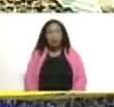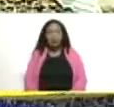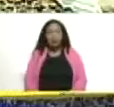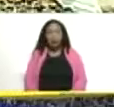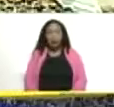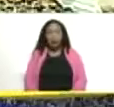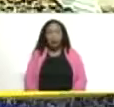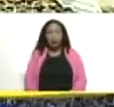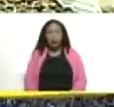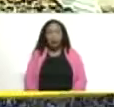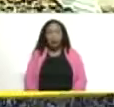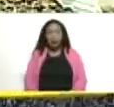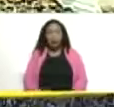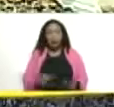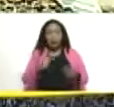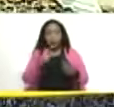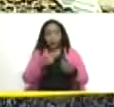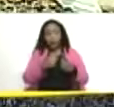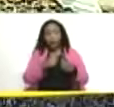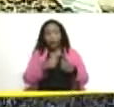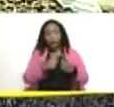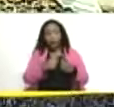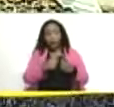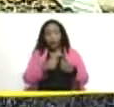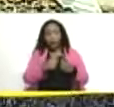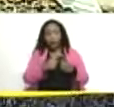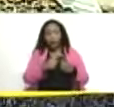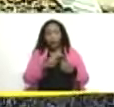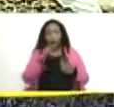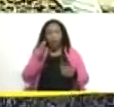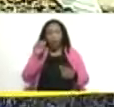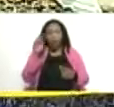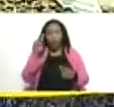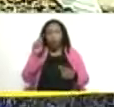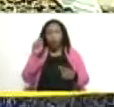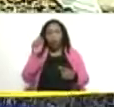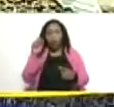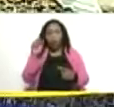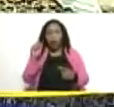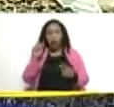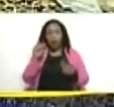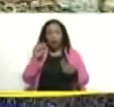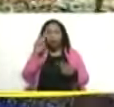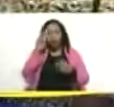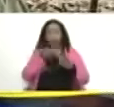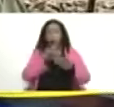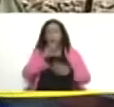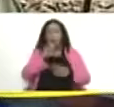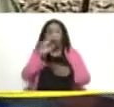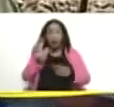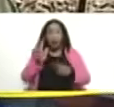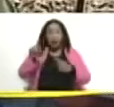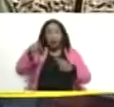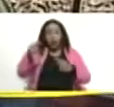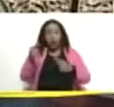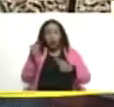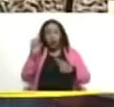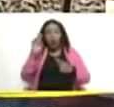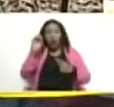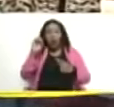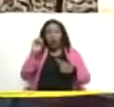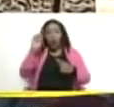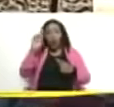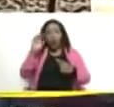están Autana 2023 y Roraima 2023, que